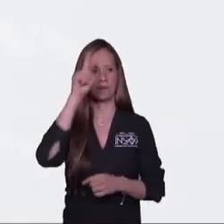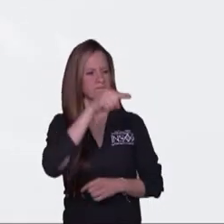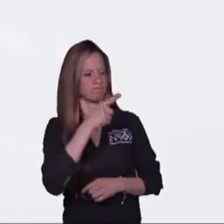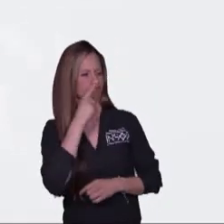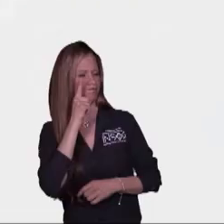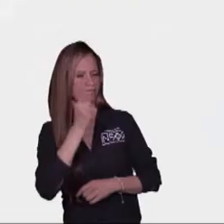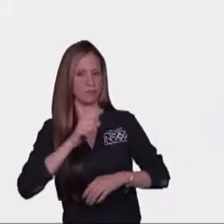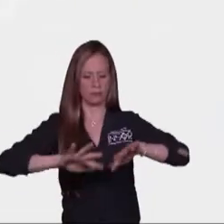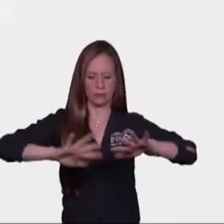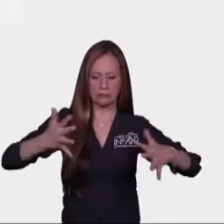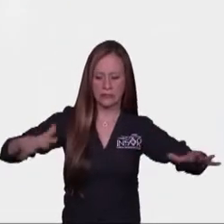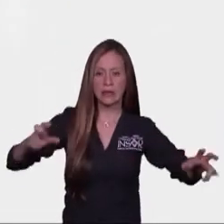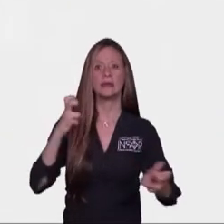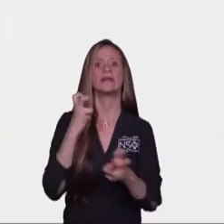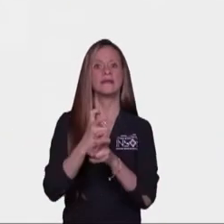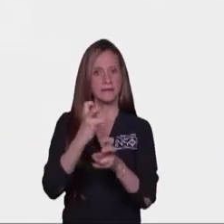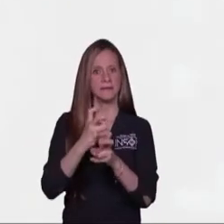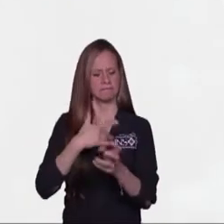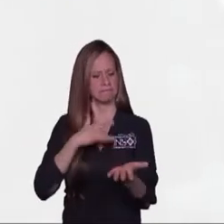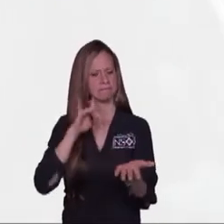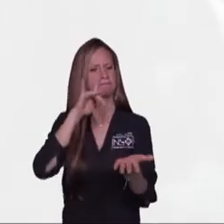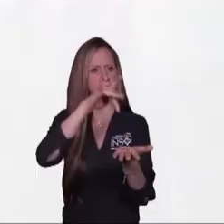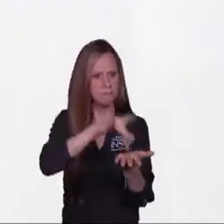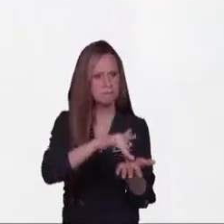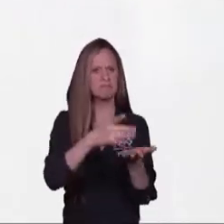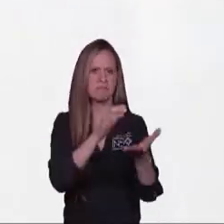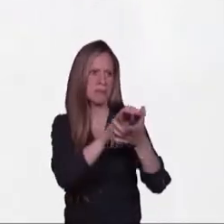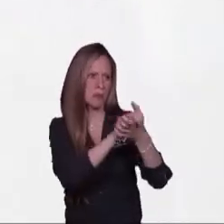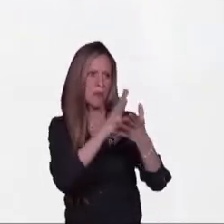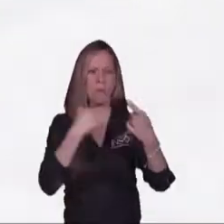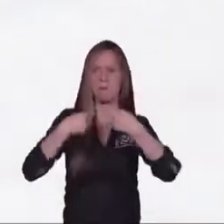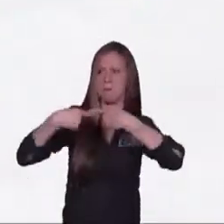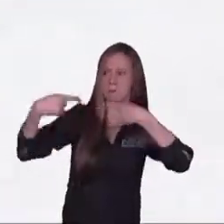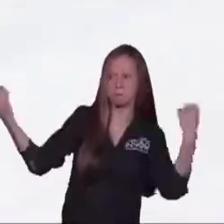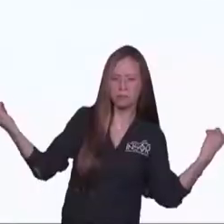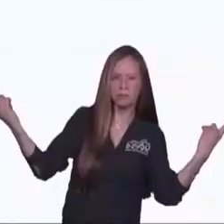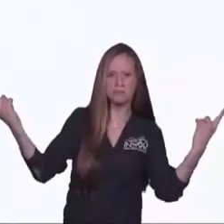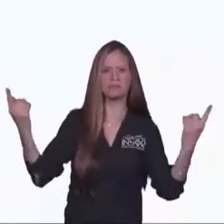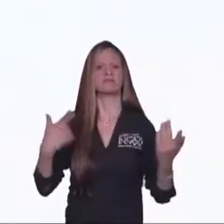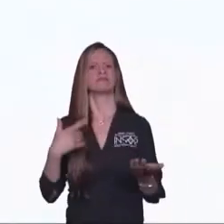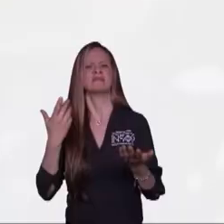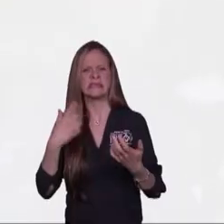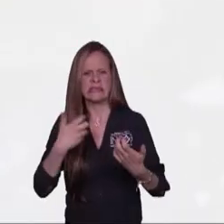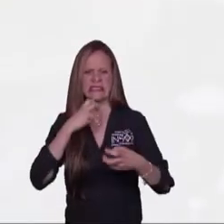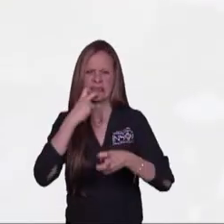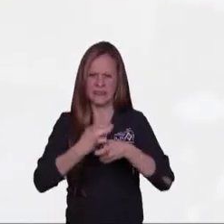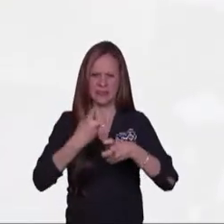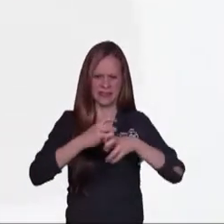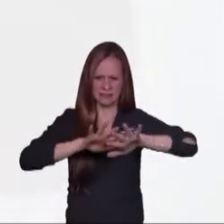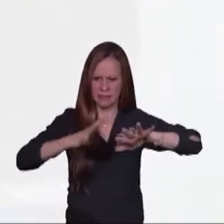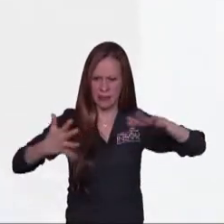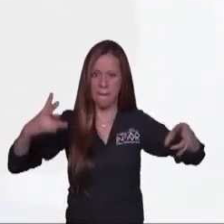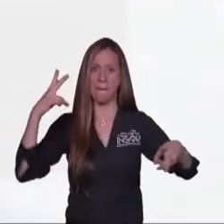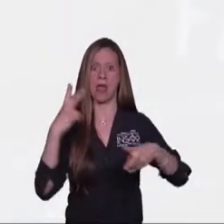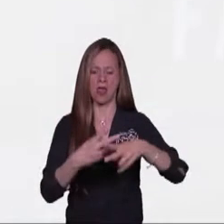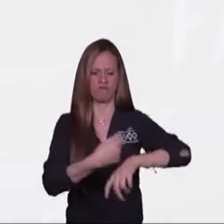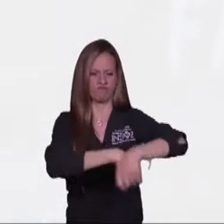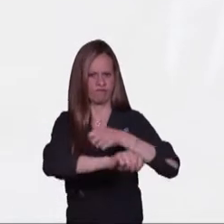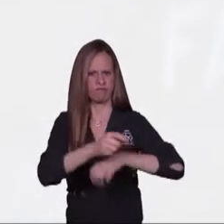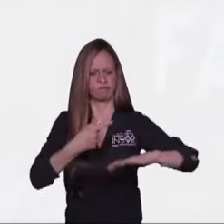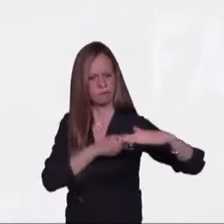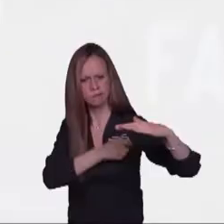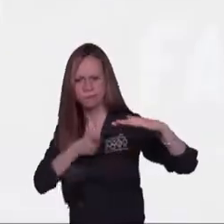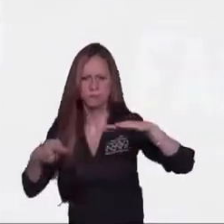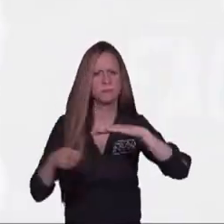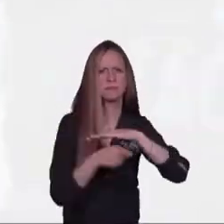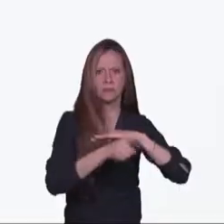Aunque estés lejos, aunque no te conozca, aunque las condiciones sean difíciles, siempre estaré ahí. O si eres